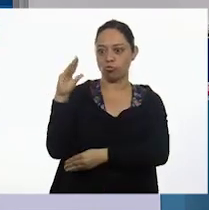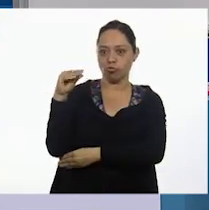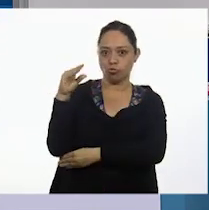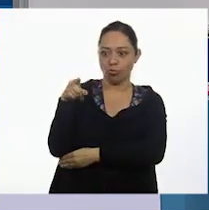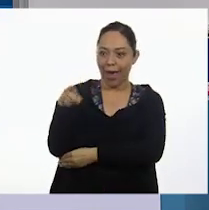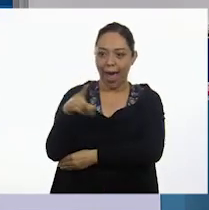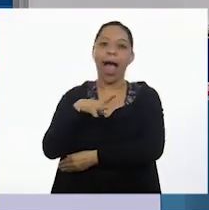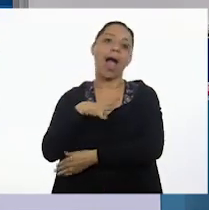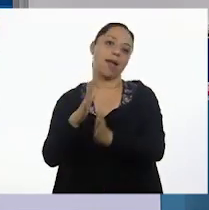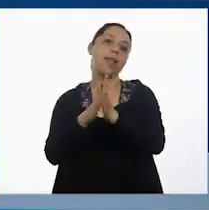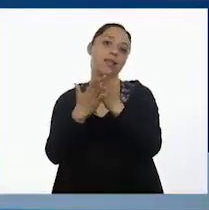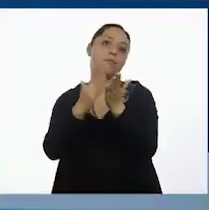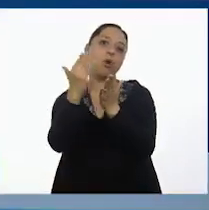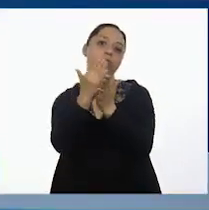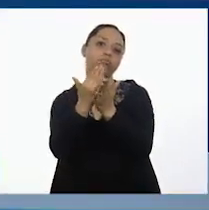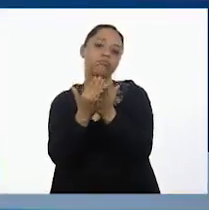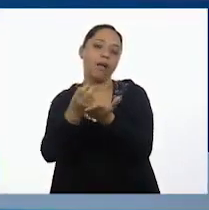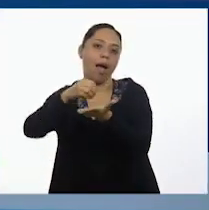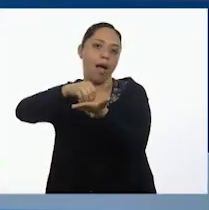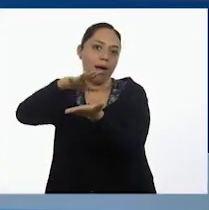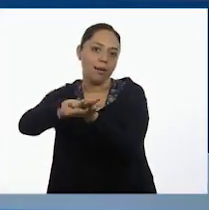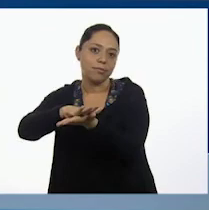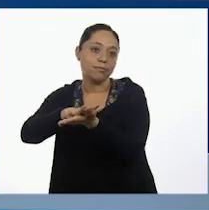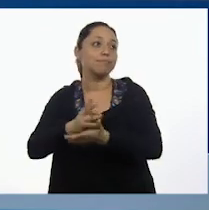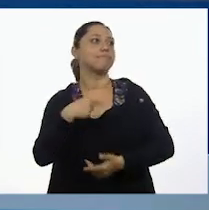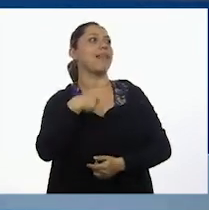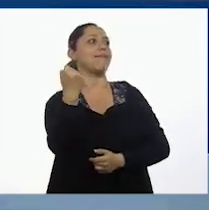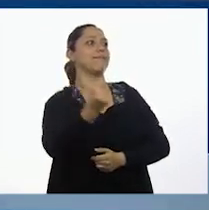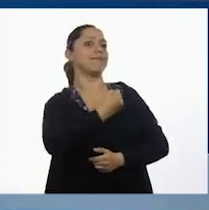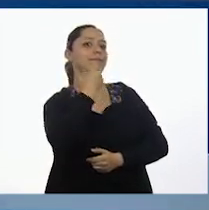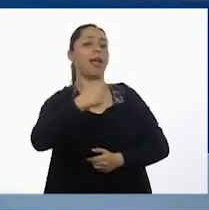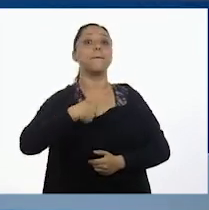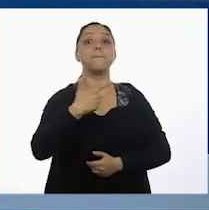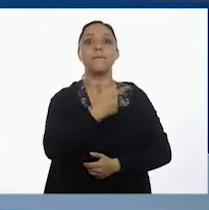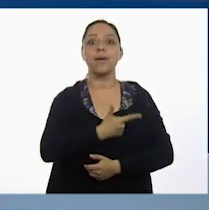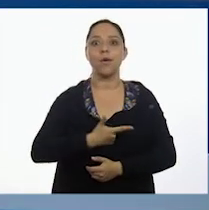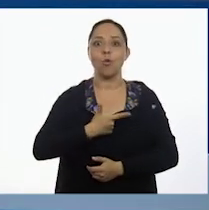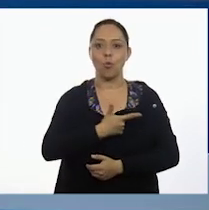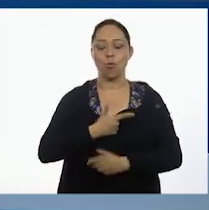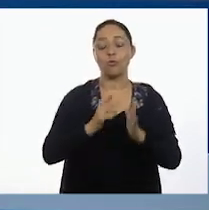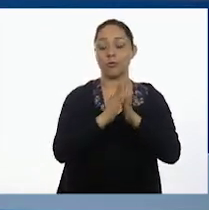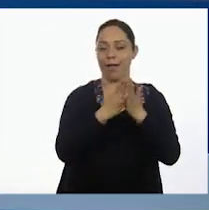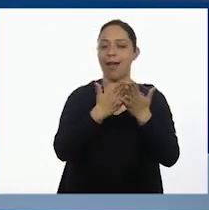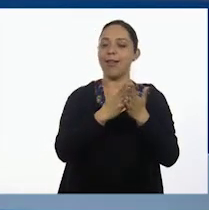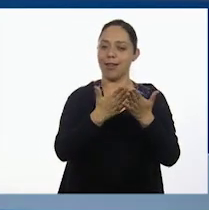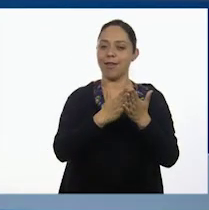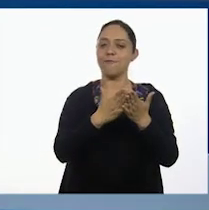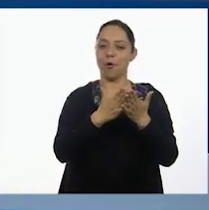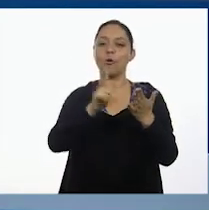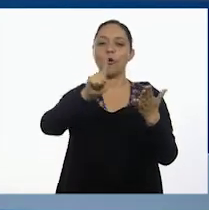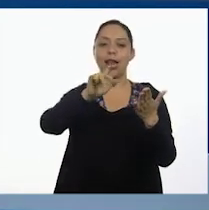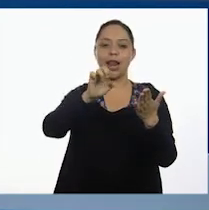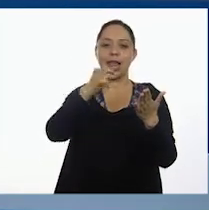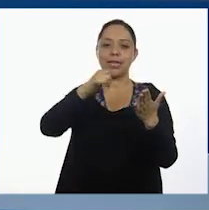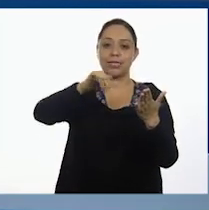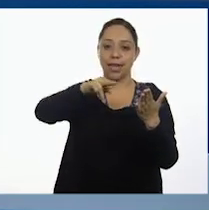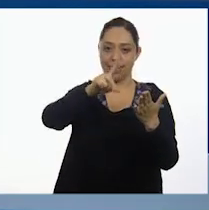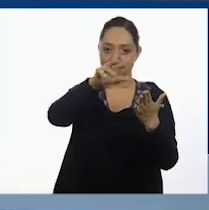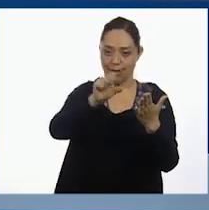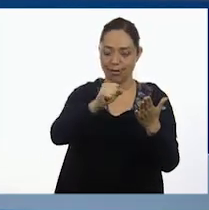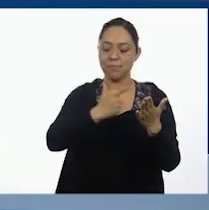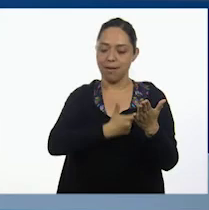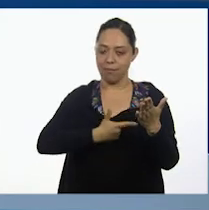de leyendas. ¡Ay, qué suerte! A mí me gusta mucho mi libro de leyendas. Oiga,